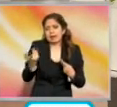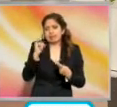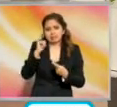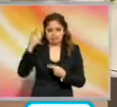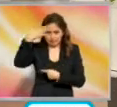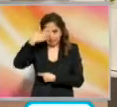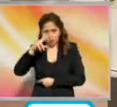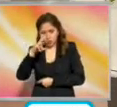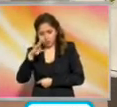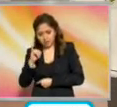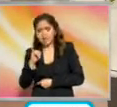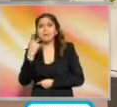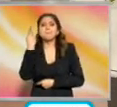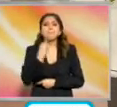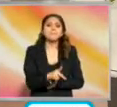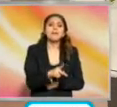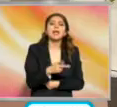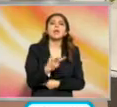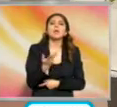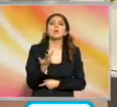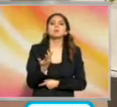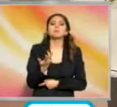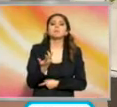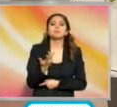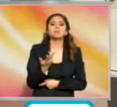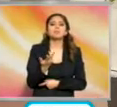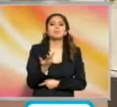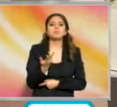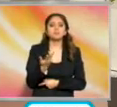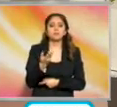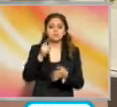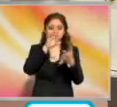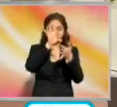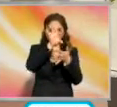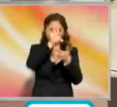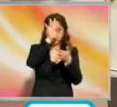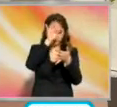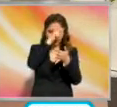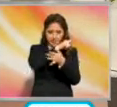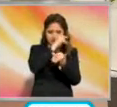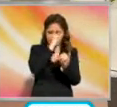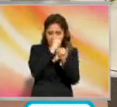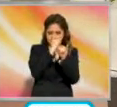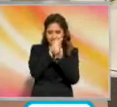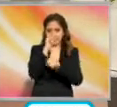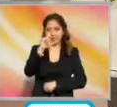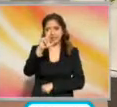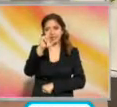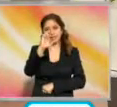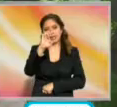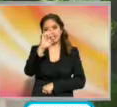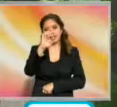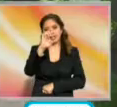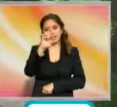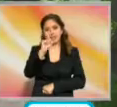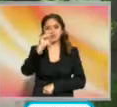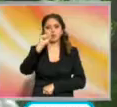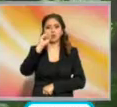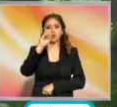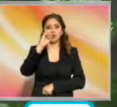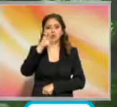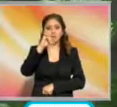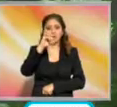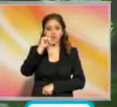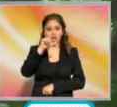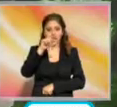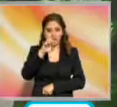un instrumento, o sea, eso es fantástico, un dato fantástico. Las redes sociales, los sistemas de redes sociales o de redes sociales